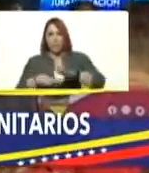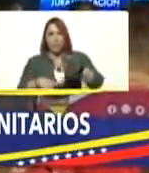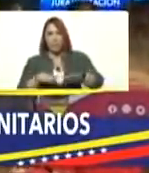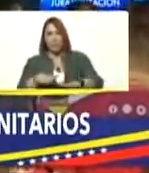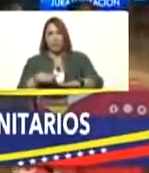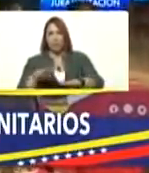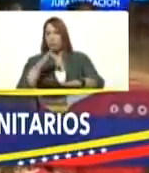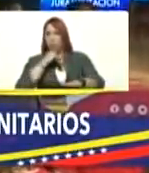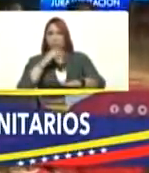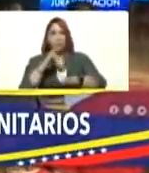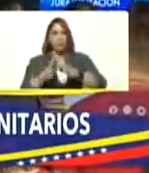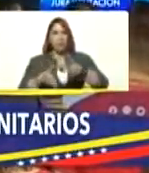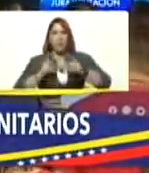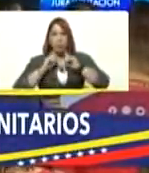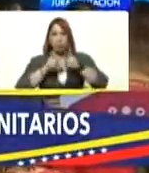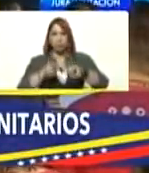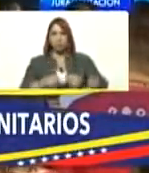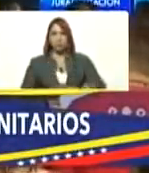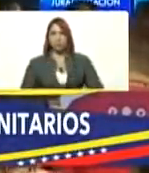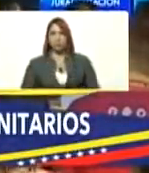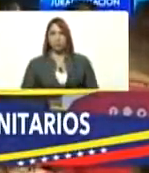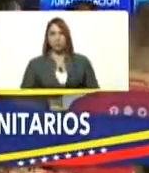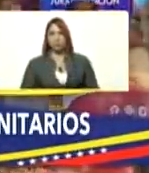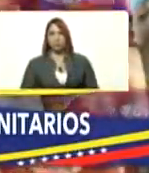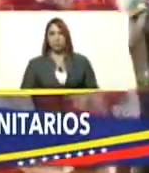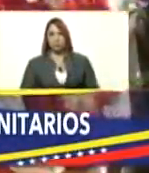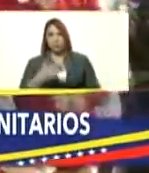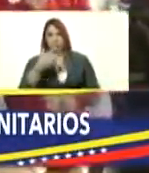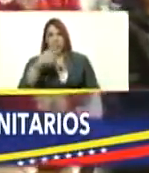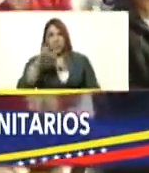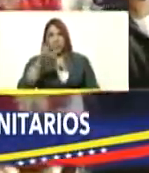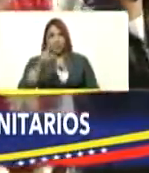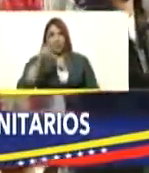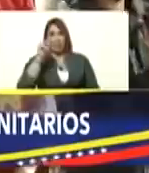no hay camino, sino 3R